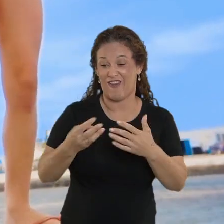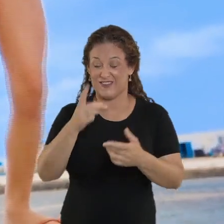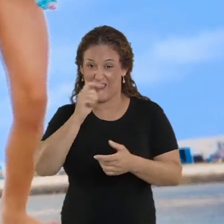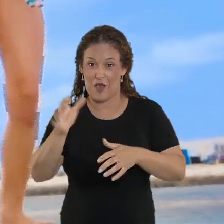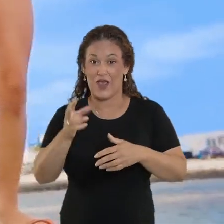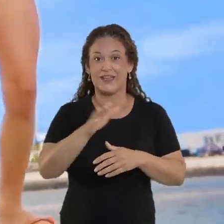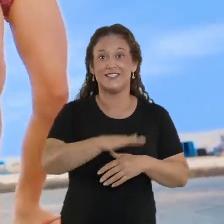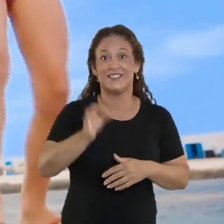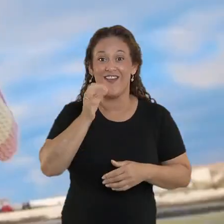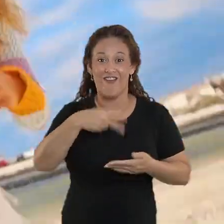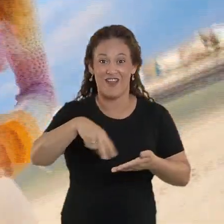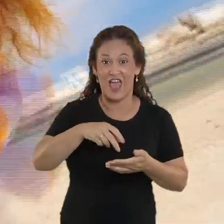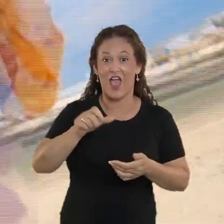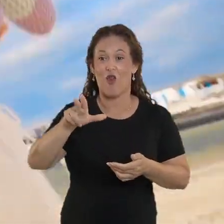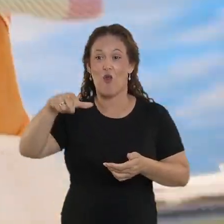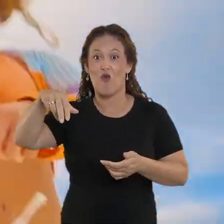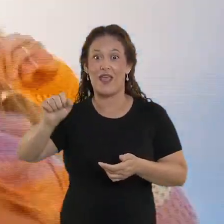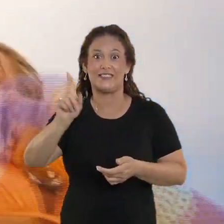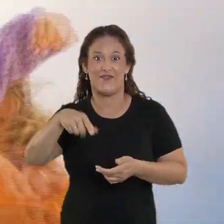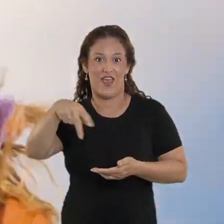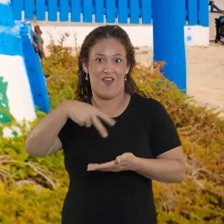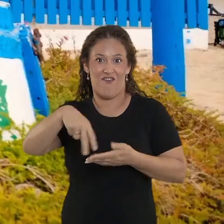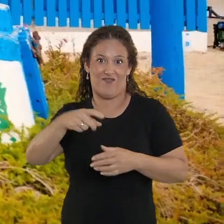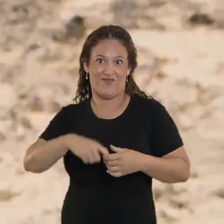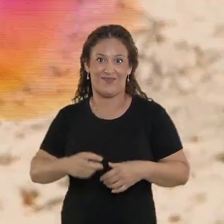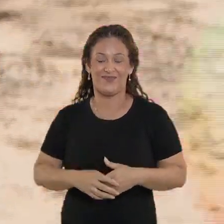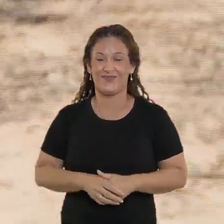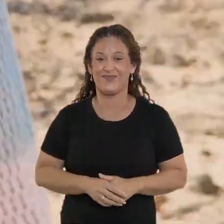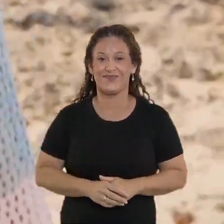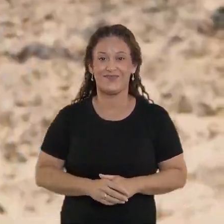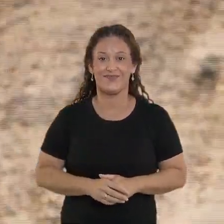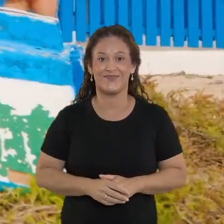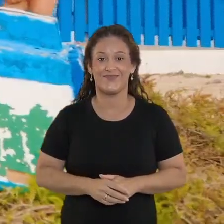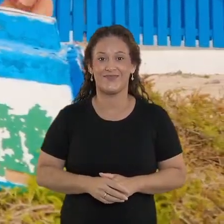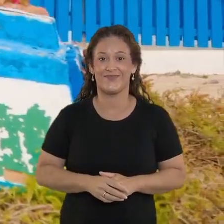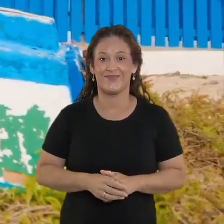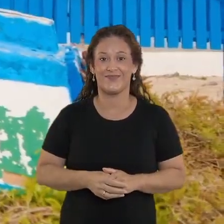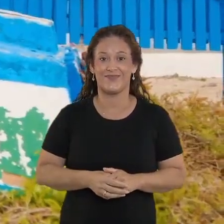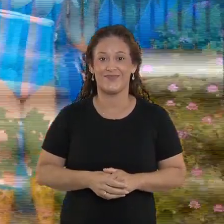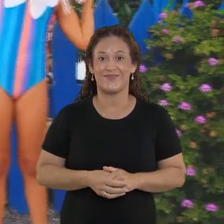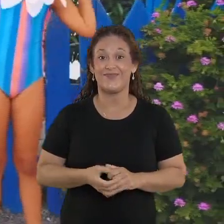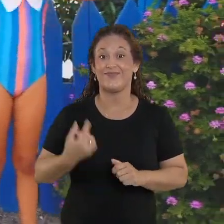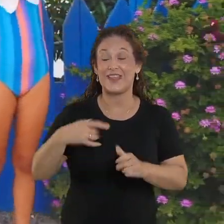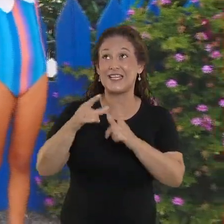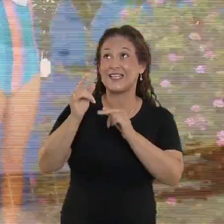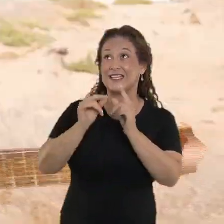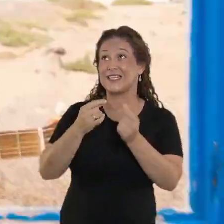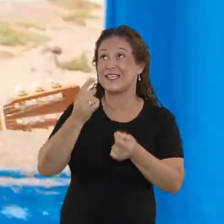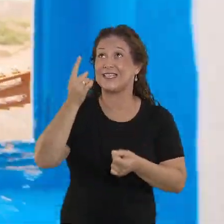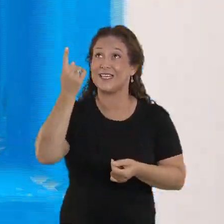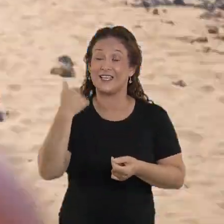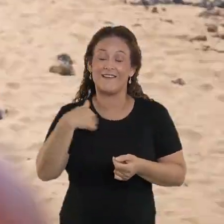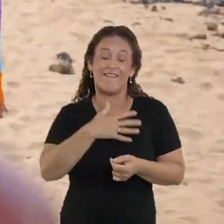años. Podemos ver a las niñas, podemos ver a Luna Sayaría. Hay una niña en la tierra que brilla más. Le dije allá a